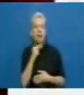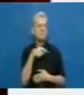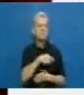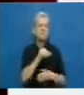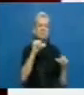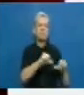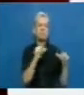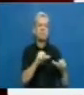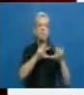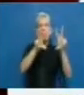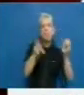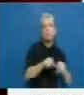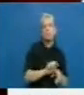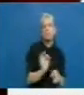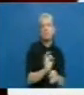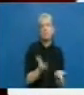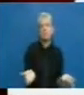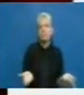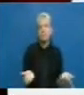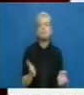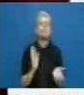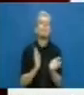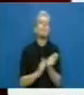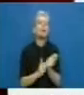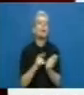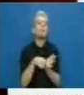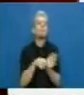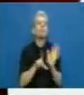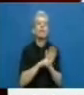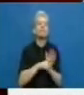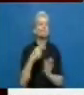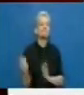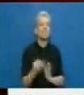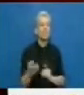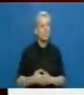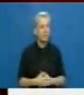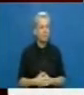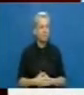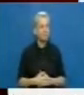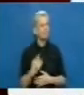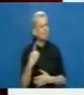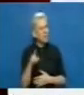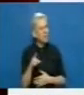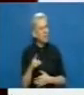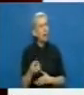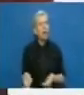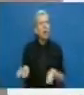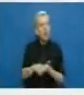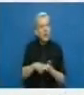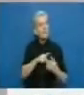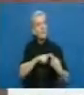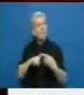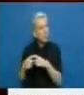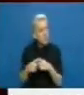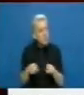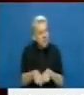tenido esa riqueza atrás, con lo cual prueba que es un instrumento que no sirvió. Y me parece raro que volvamos a discutir cosas que